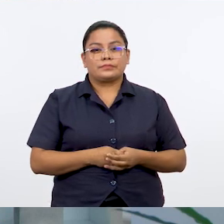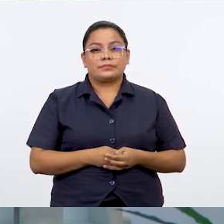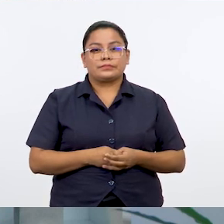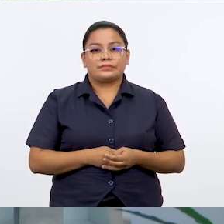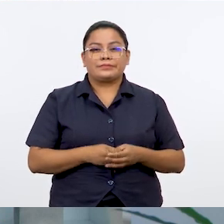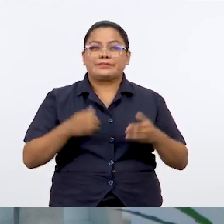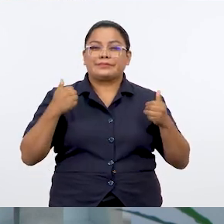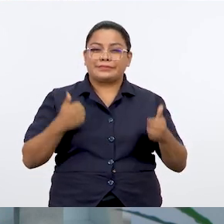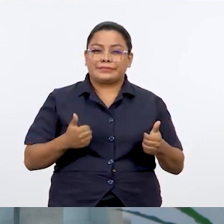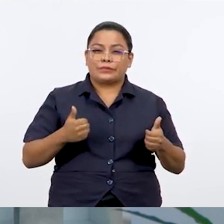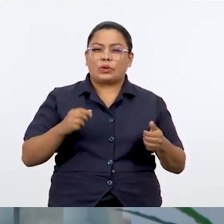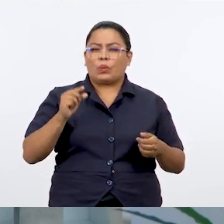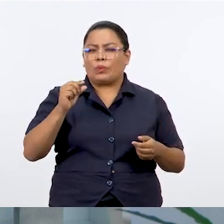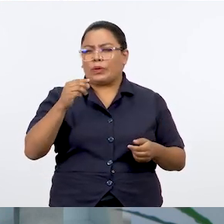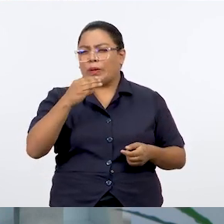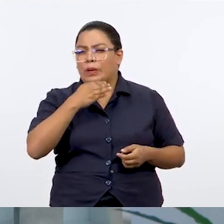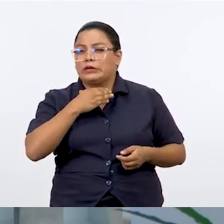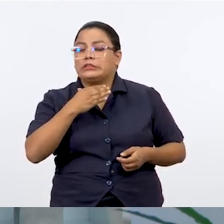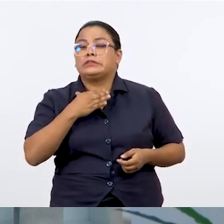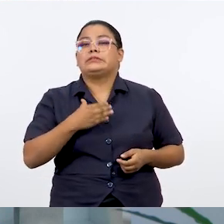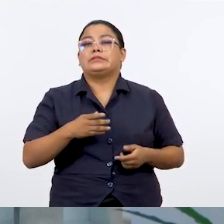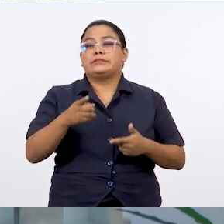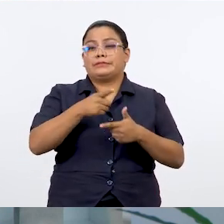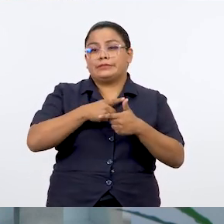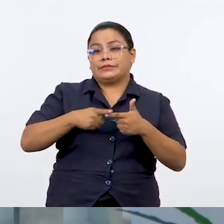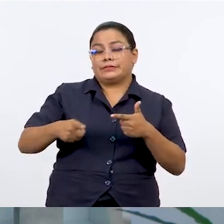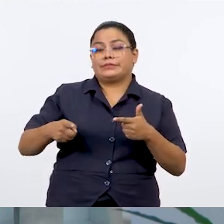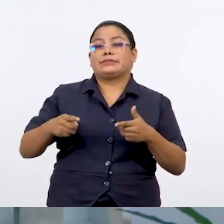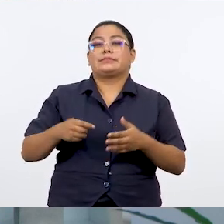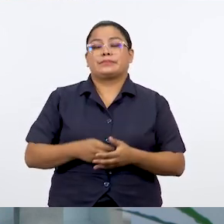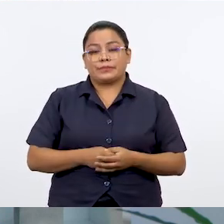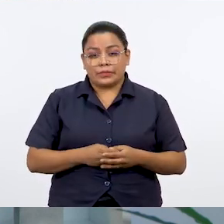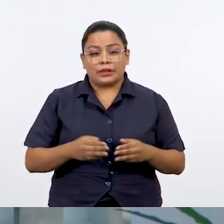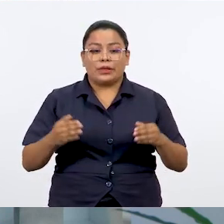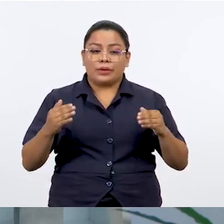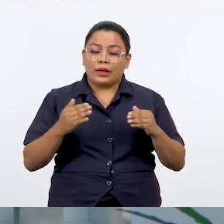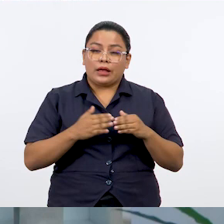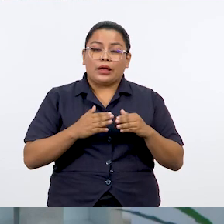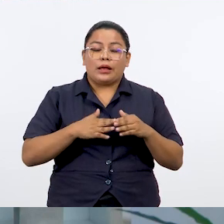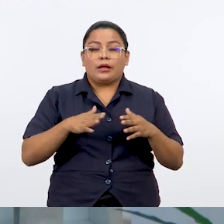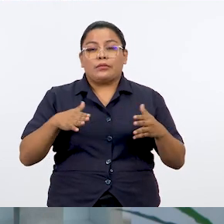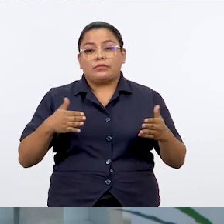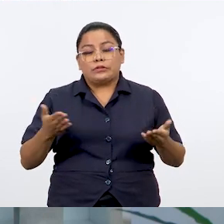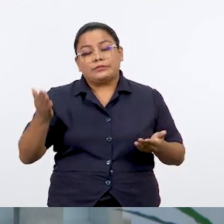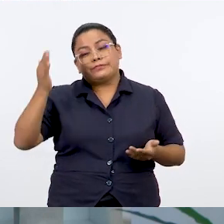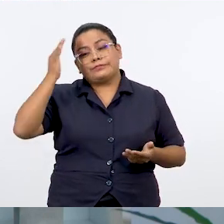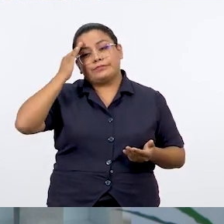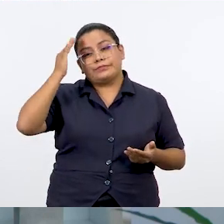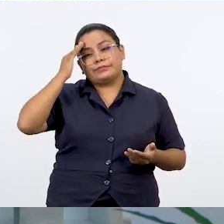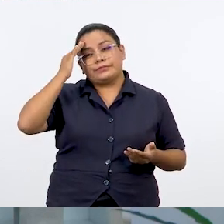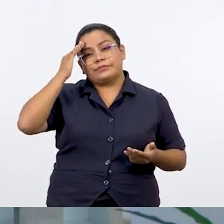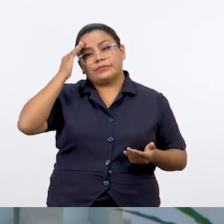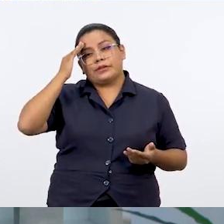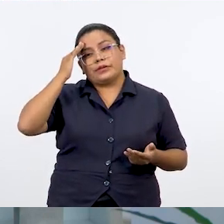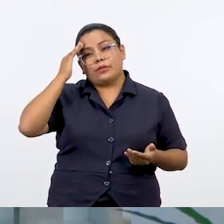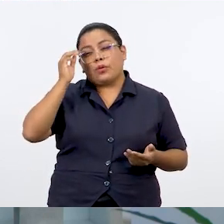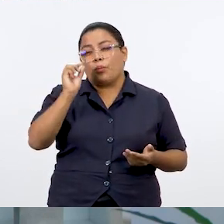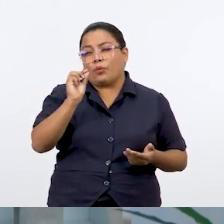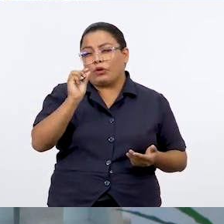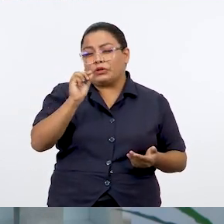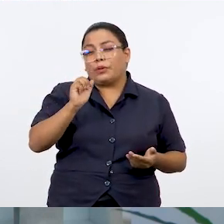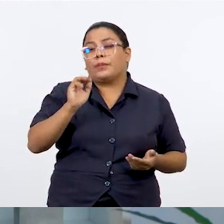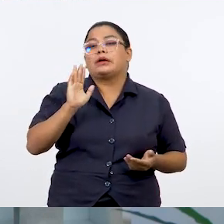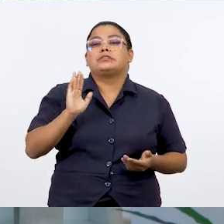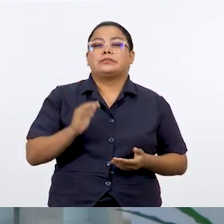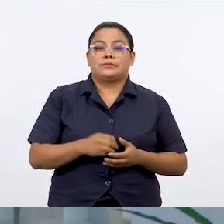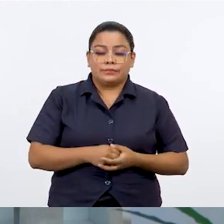Bien, Wendy, estuvo un poco complicada esa división, sobre todo porque descubrimos que nos sobraba un